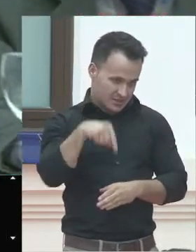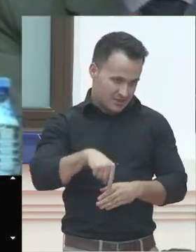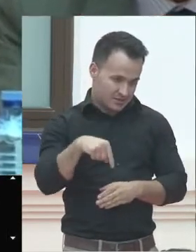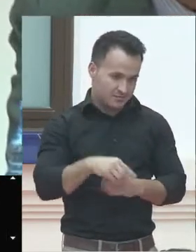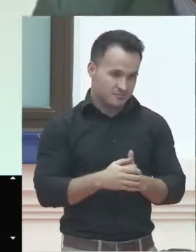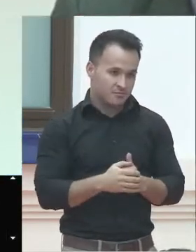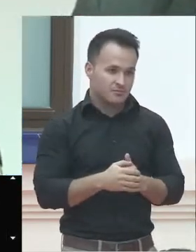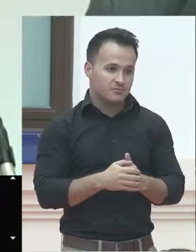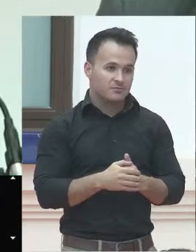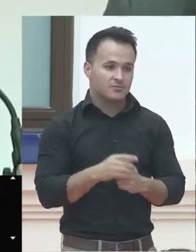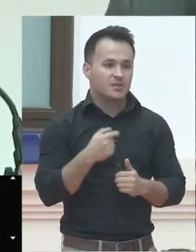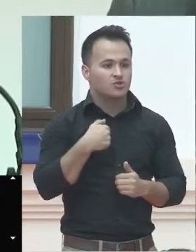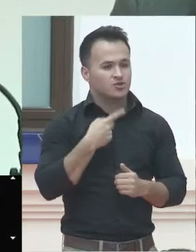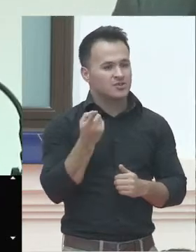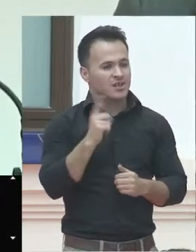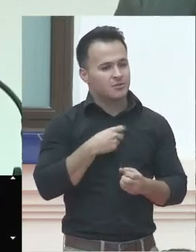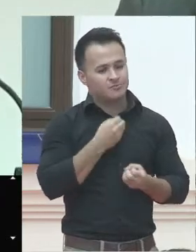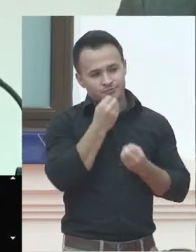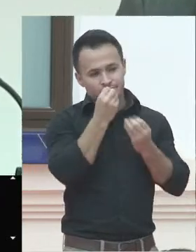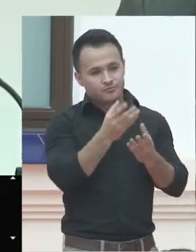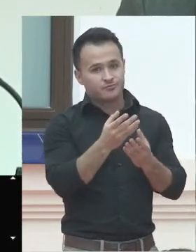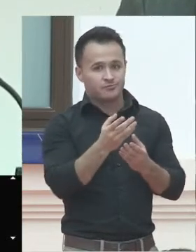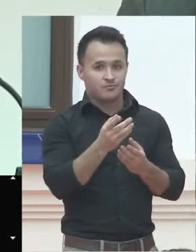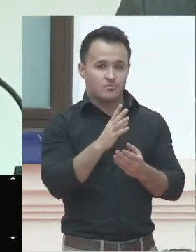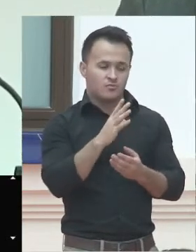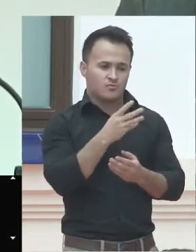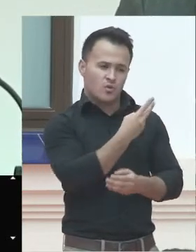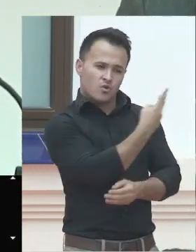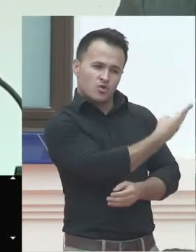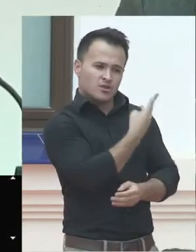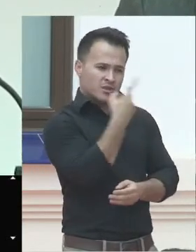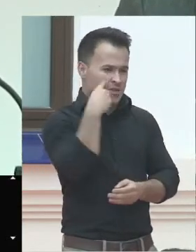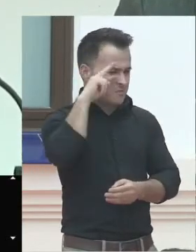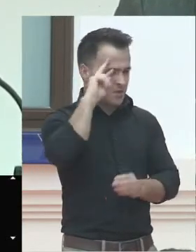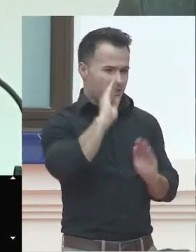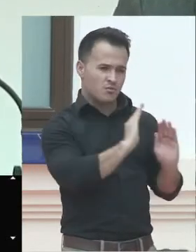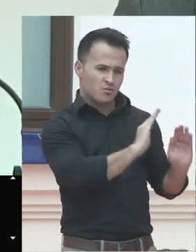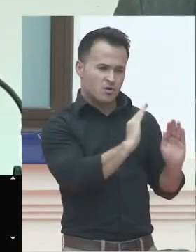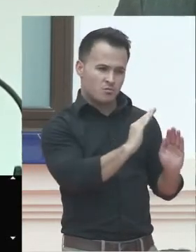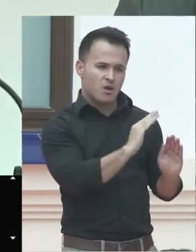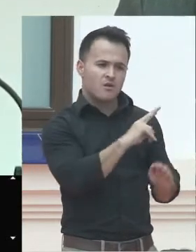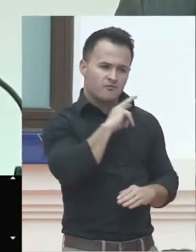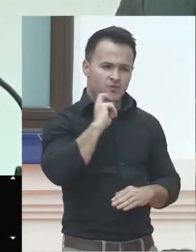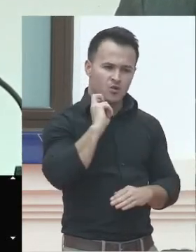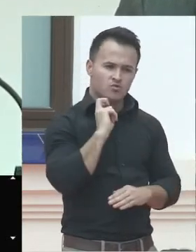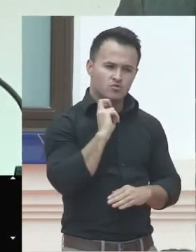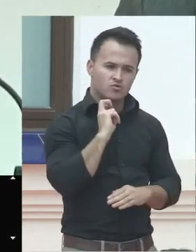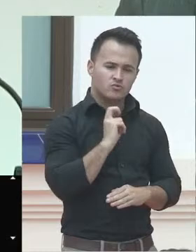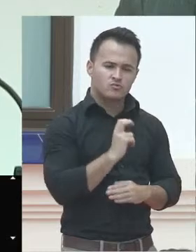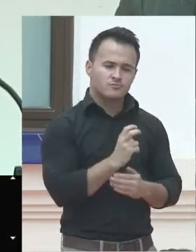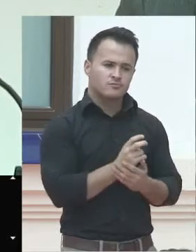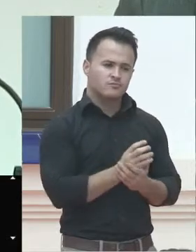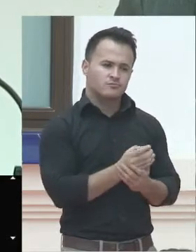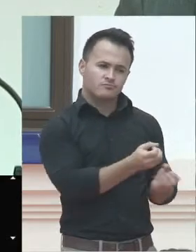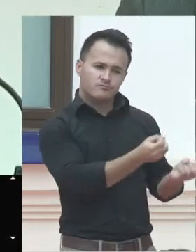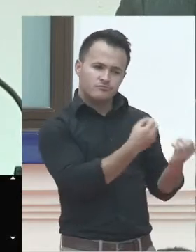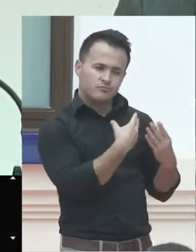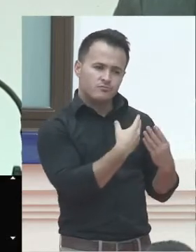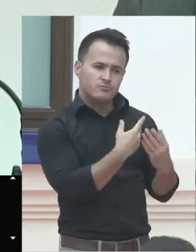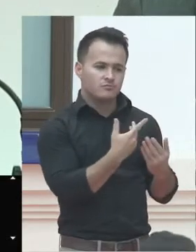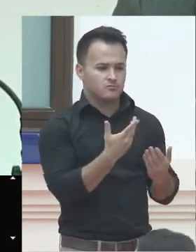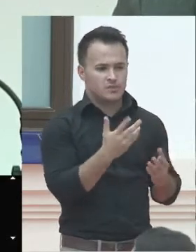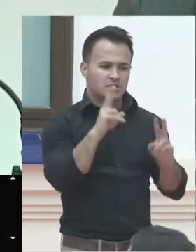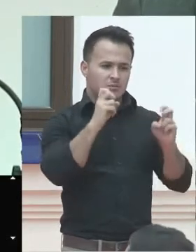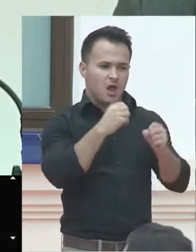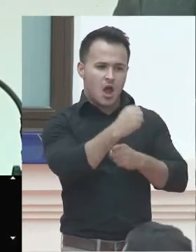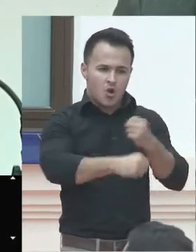mesa. Dejadme ahora introducir, y por vuestra propia experiencia, que creo que puede ser enriquecedor para todos, bien sea en